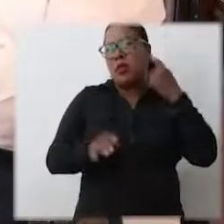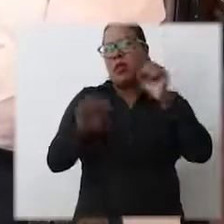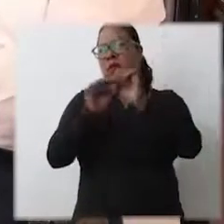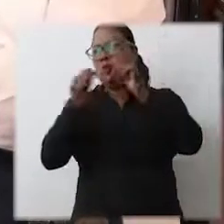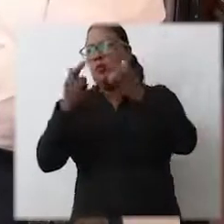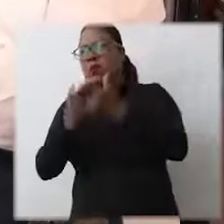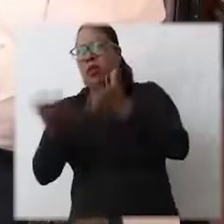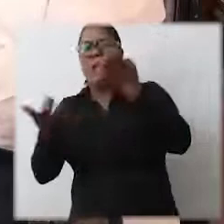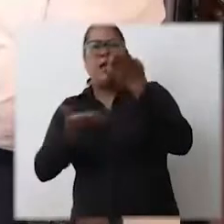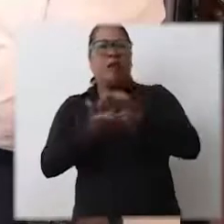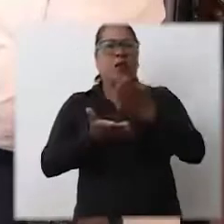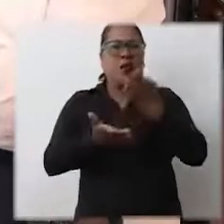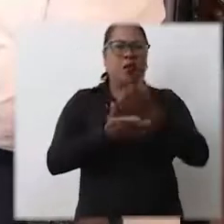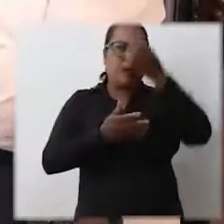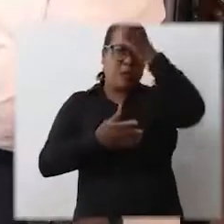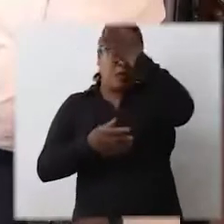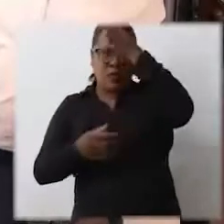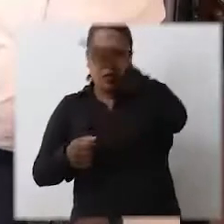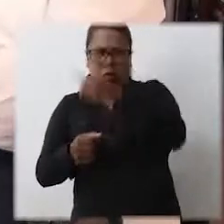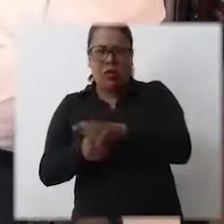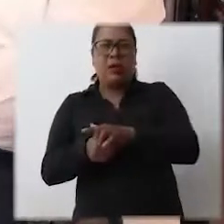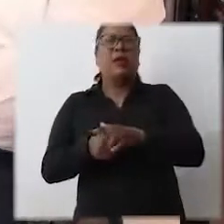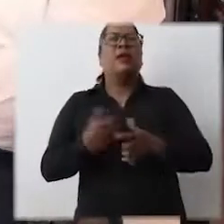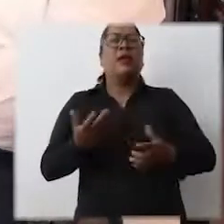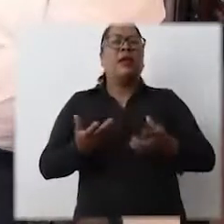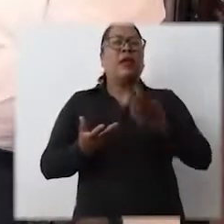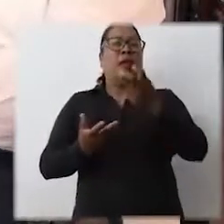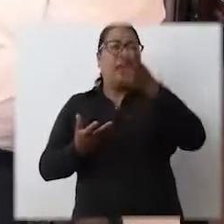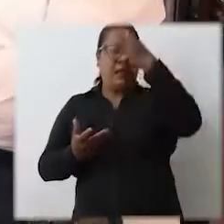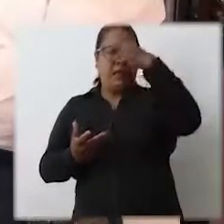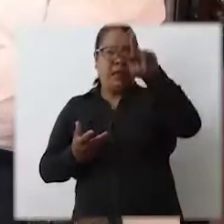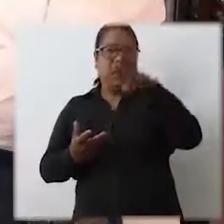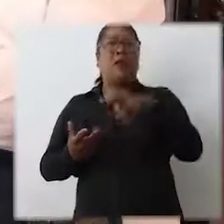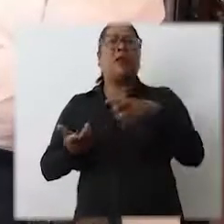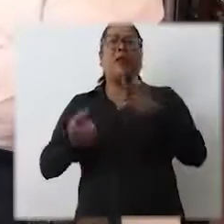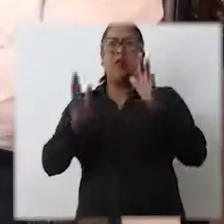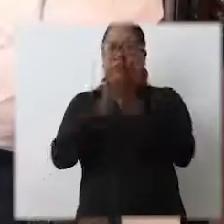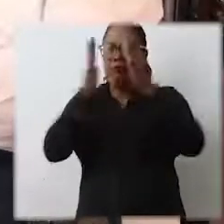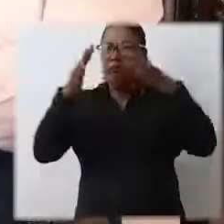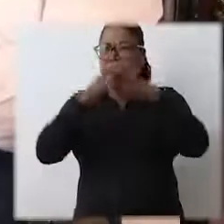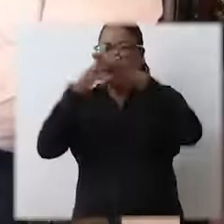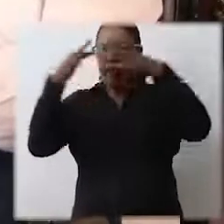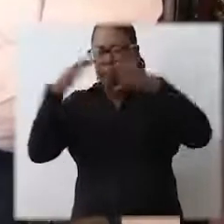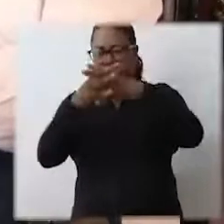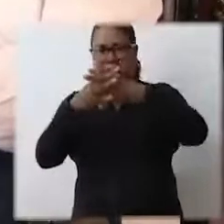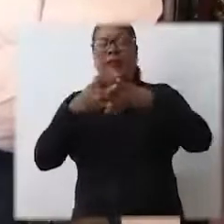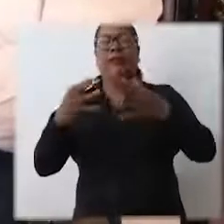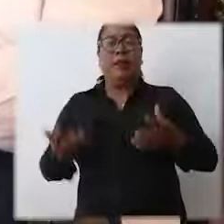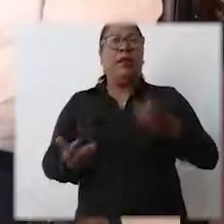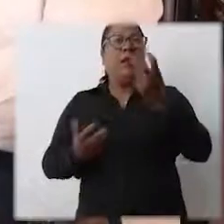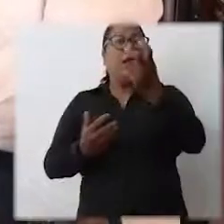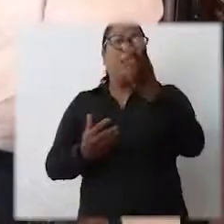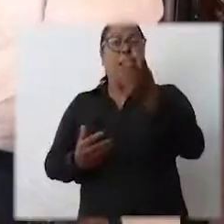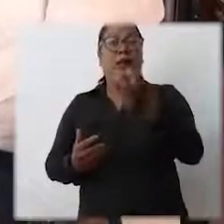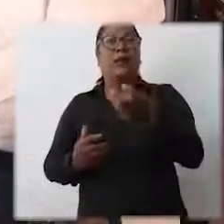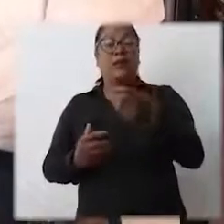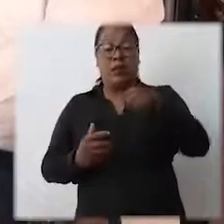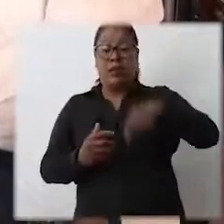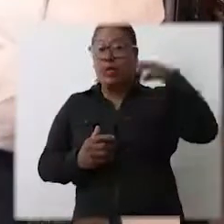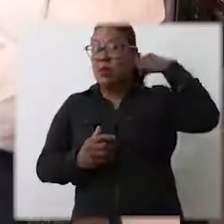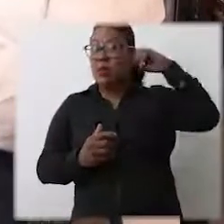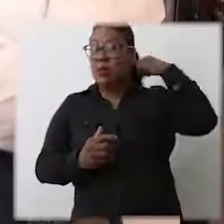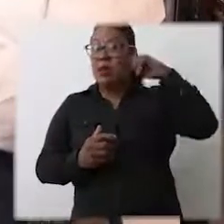de la revolución a que el movimiento iniciado en 1910 inició con la firme intención de